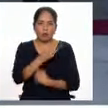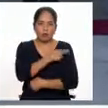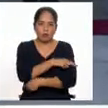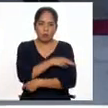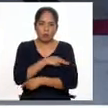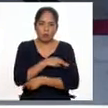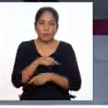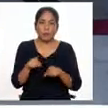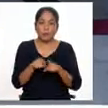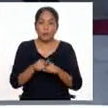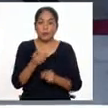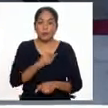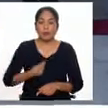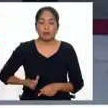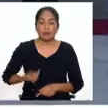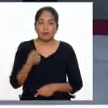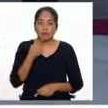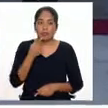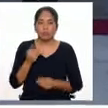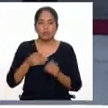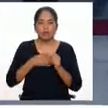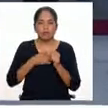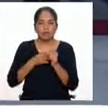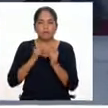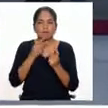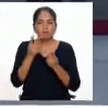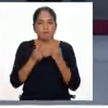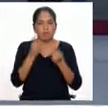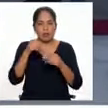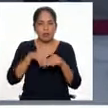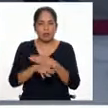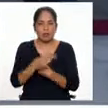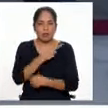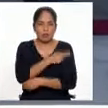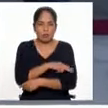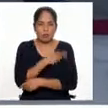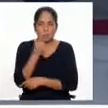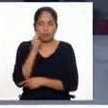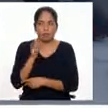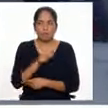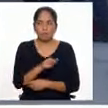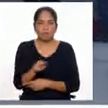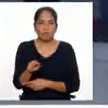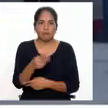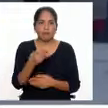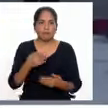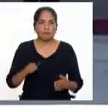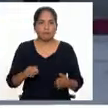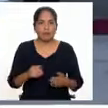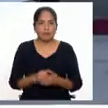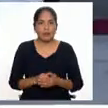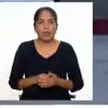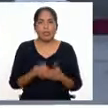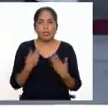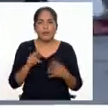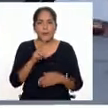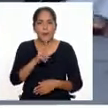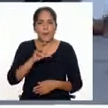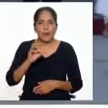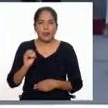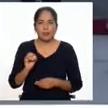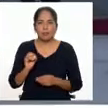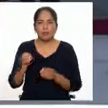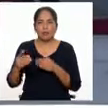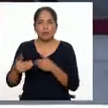Atalaya. Además, la presidenta ha hecho un recorrido por las instalaciones de este centro hospitalario que cuenta con 20